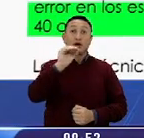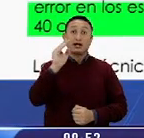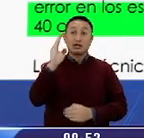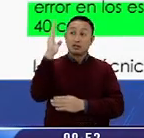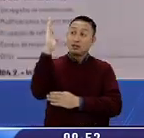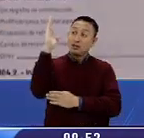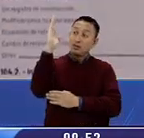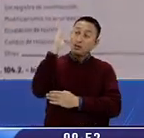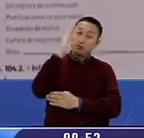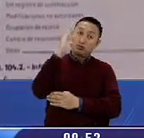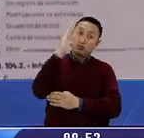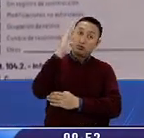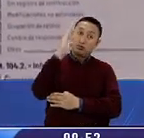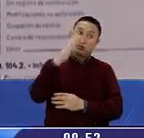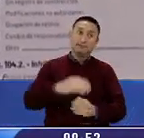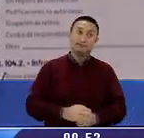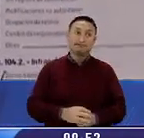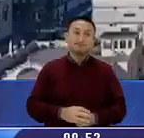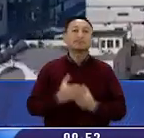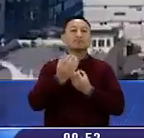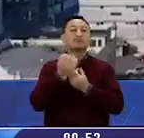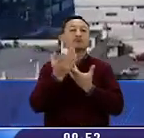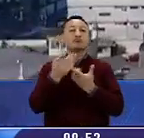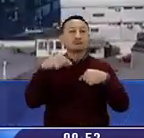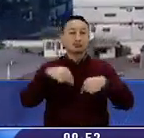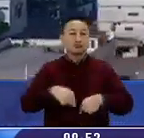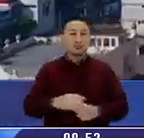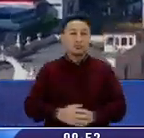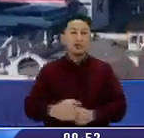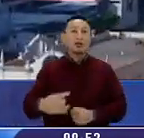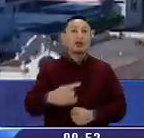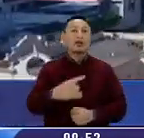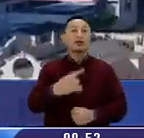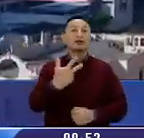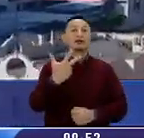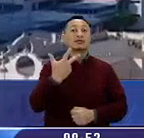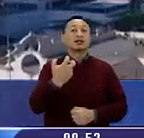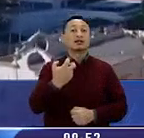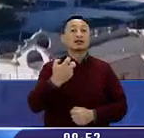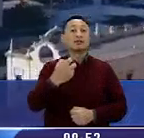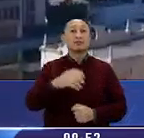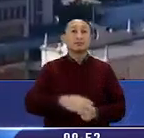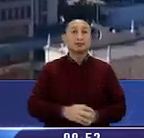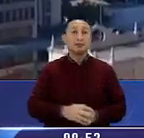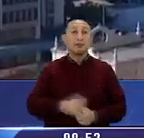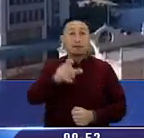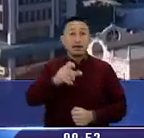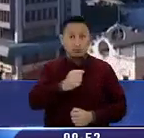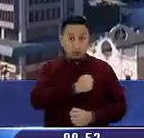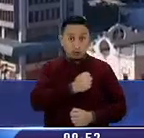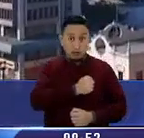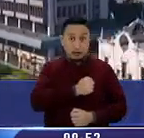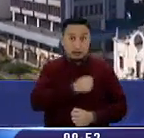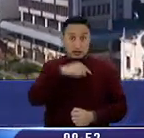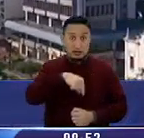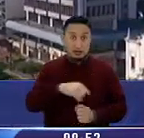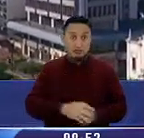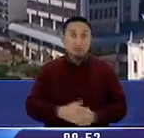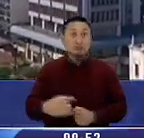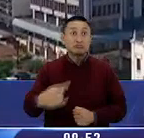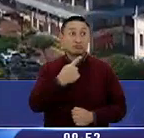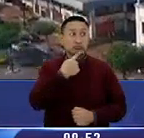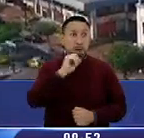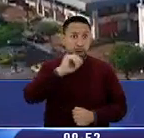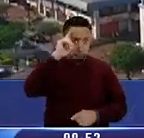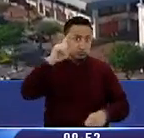centímetros. Además, informó que lograron comunicarse con 13 de los 19 propietarios y ellos están